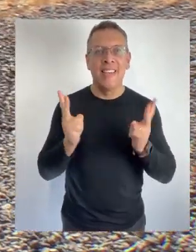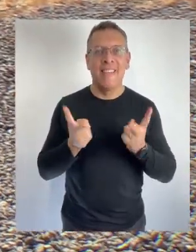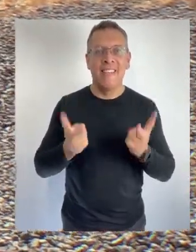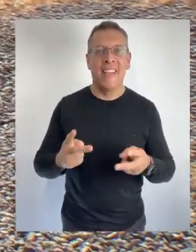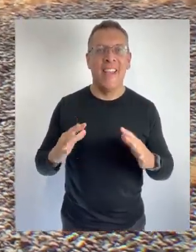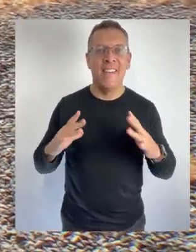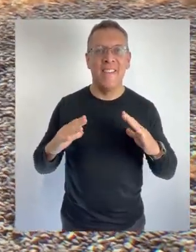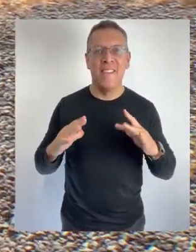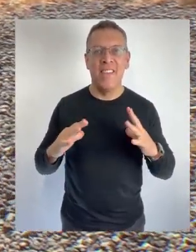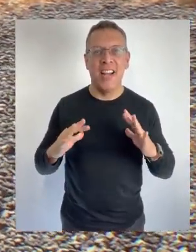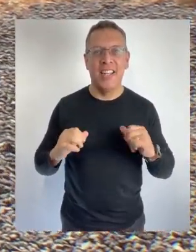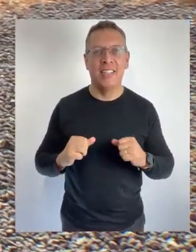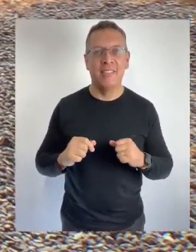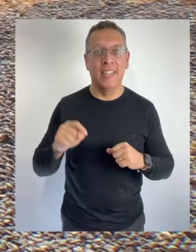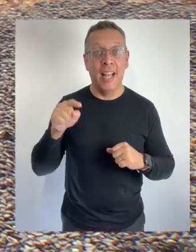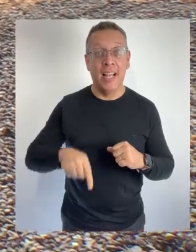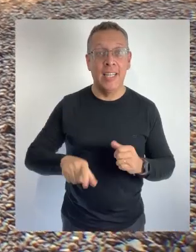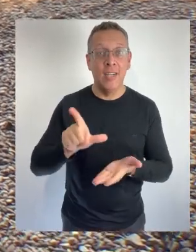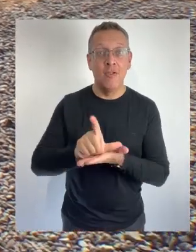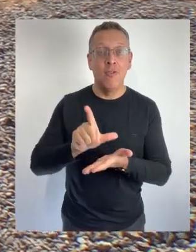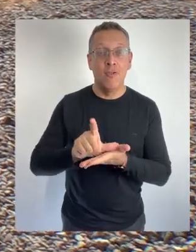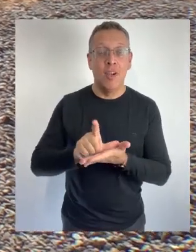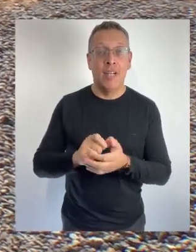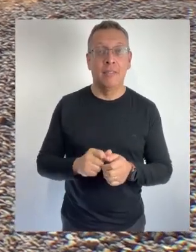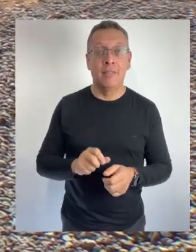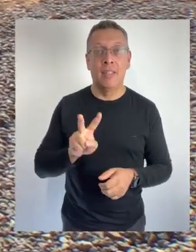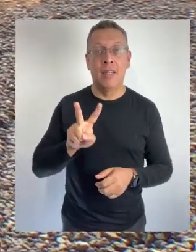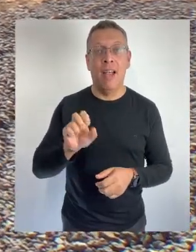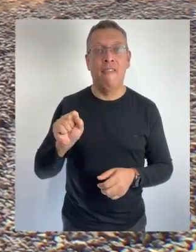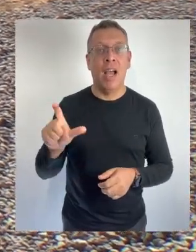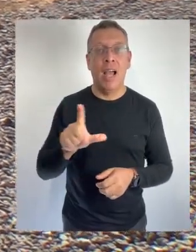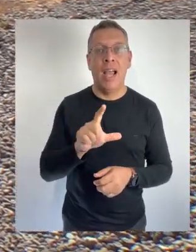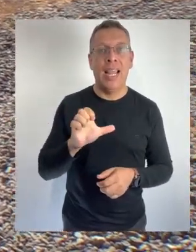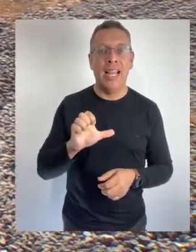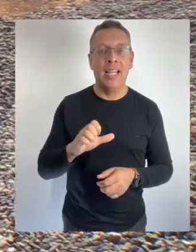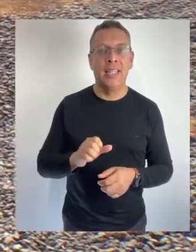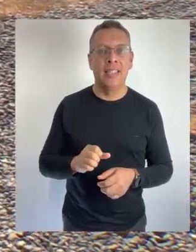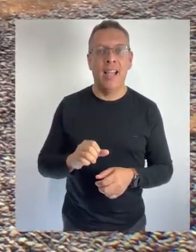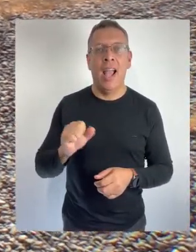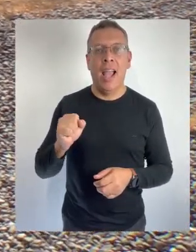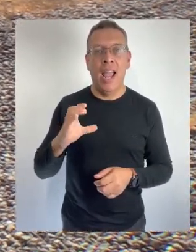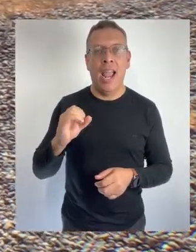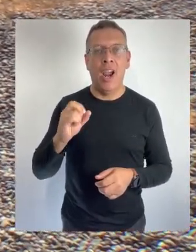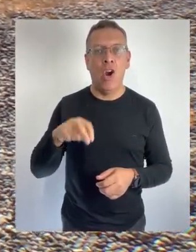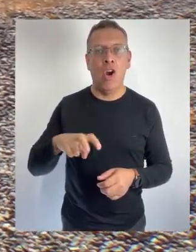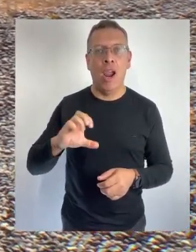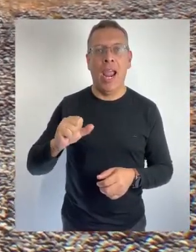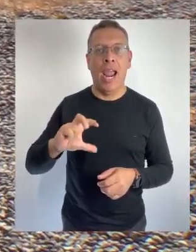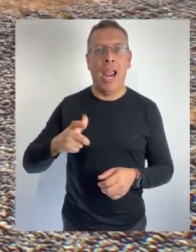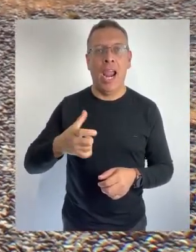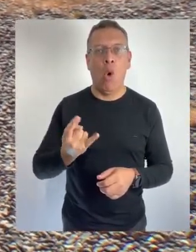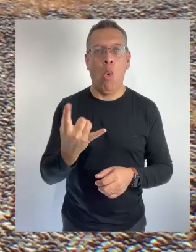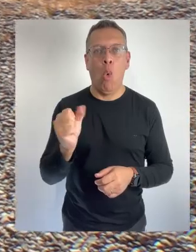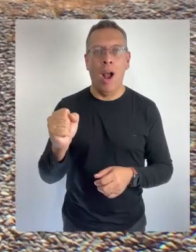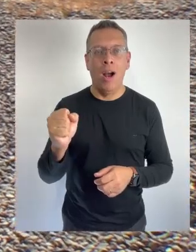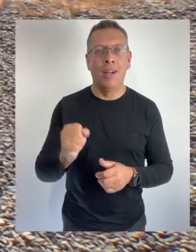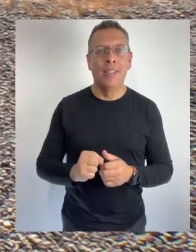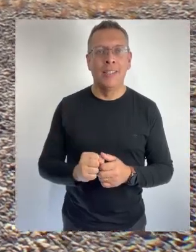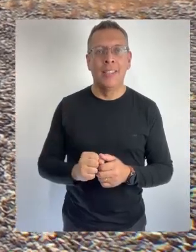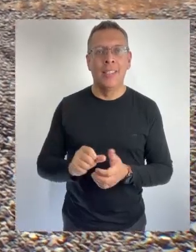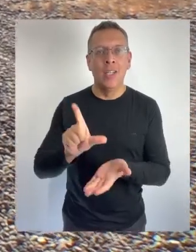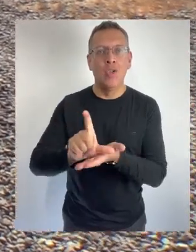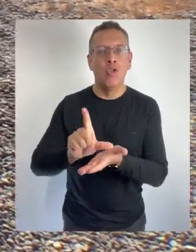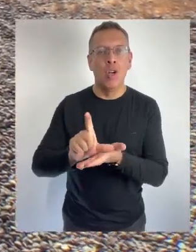estar en esta zona, en este Valle de Aconcagua, especialmente acá en este sector que se llama Los